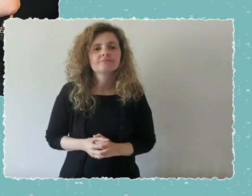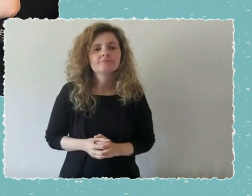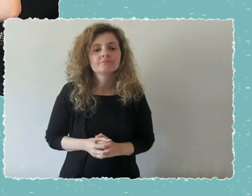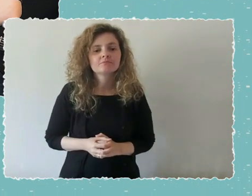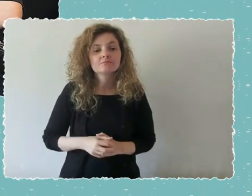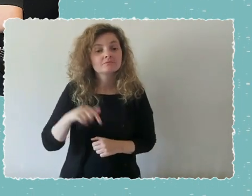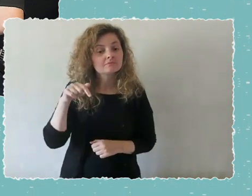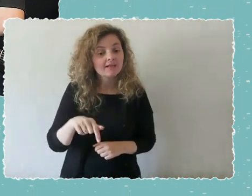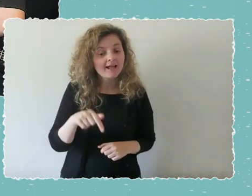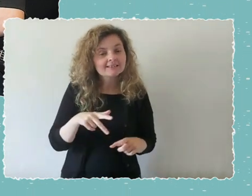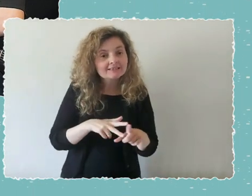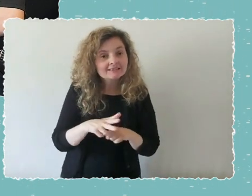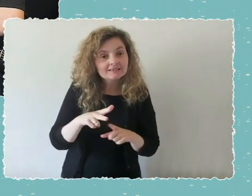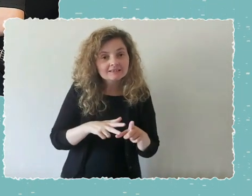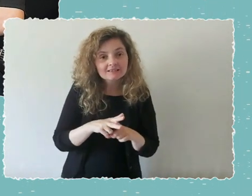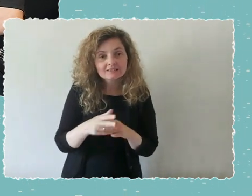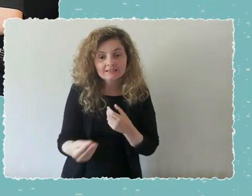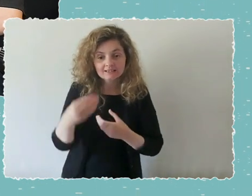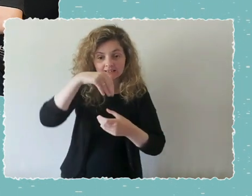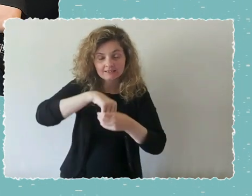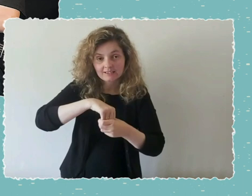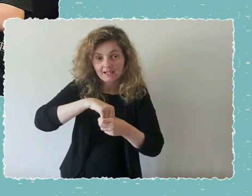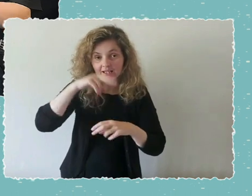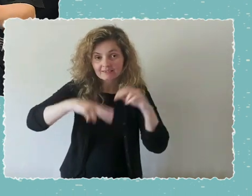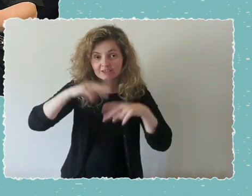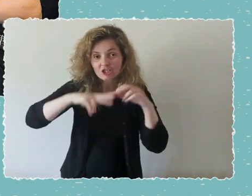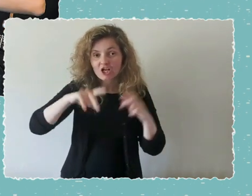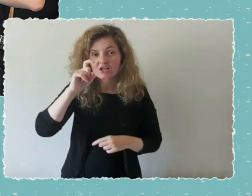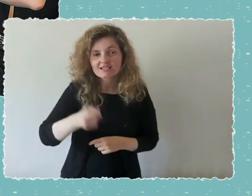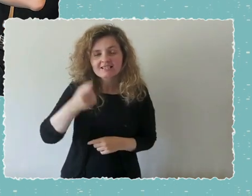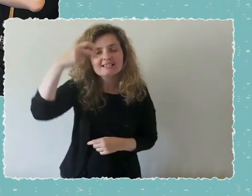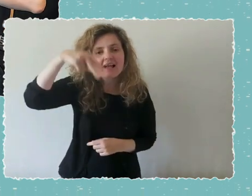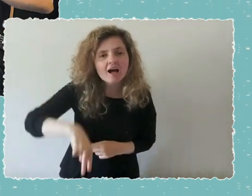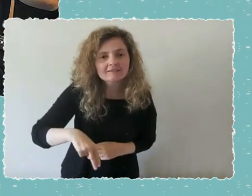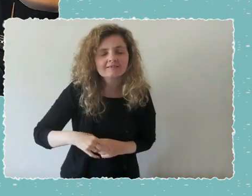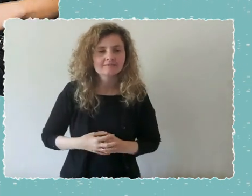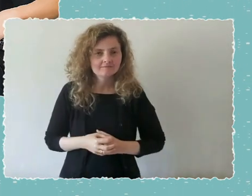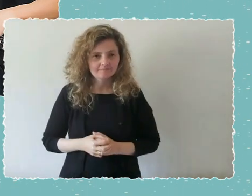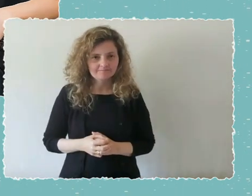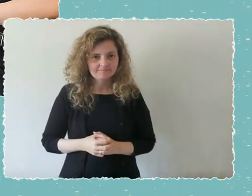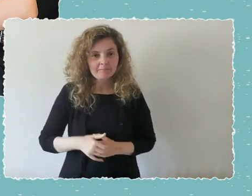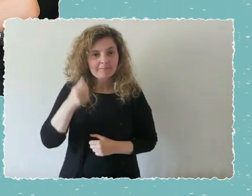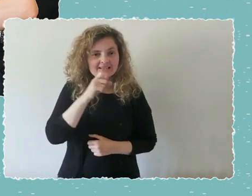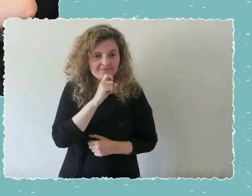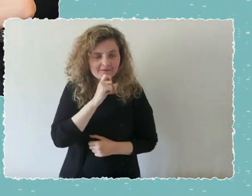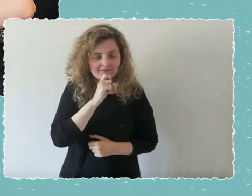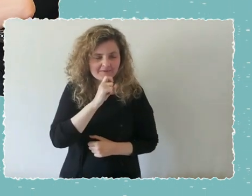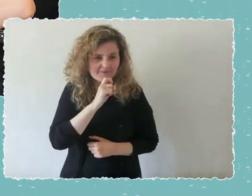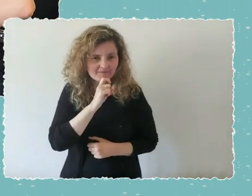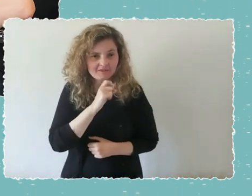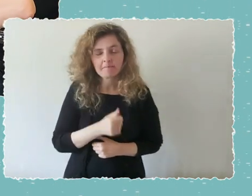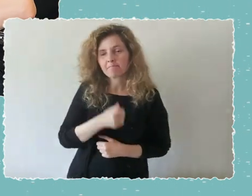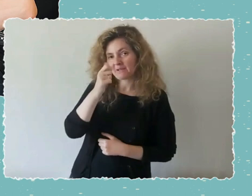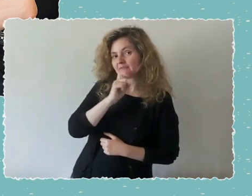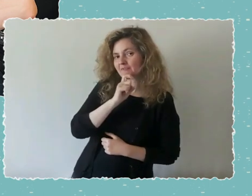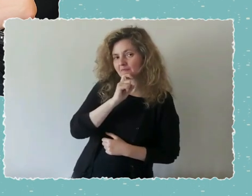Este é o millo que estaba na casa que fixo Xan. Máis difícil, máis difícil.